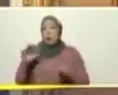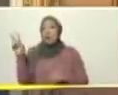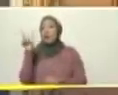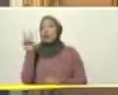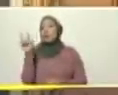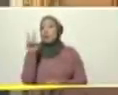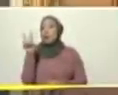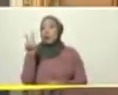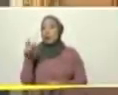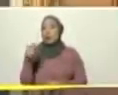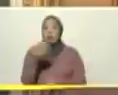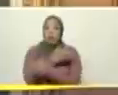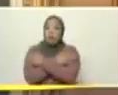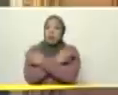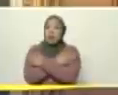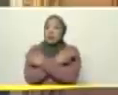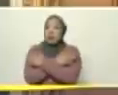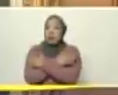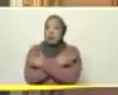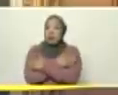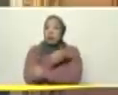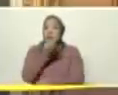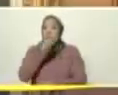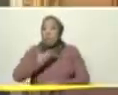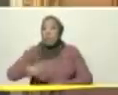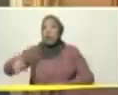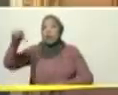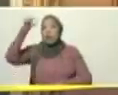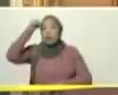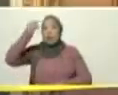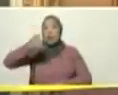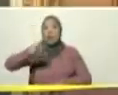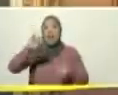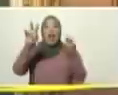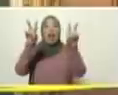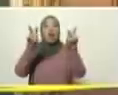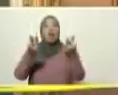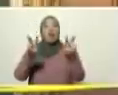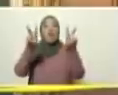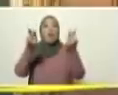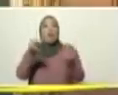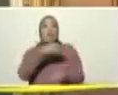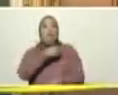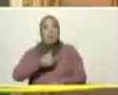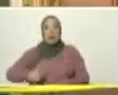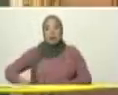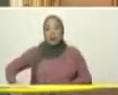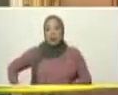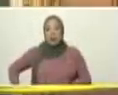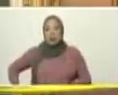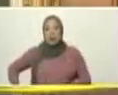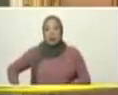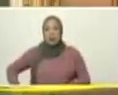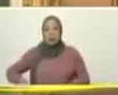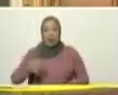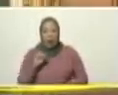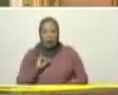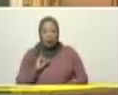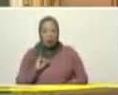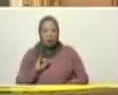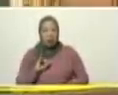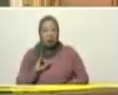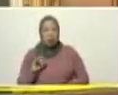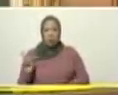Venezuela, felicidades, buenos días, tenemos nuevo presidente. ¿Sí lo tenemos?